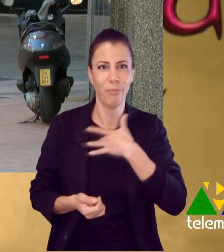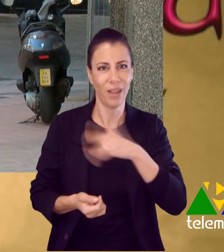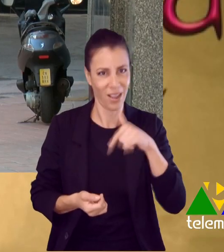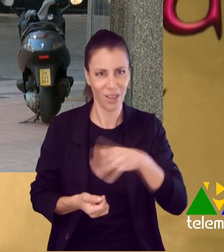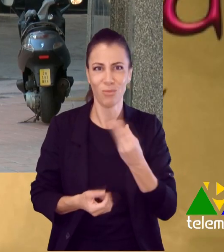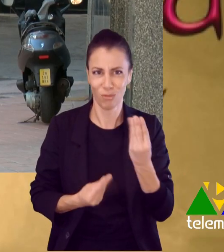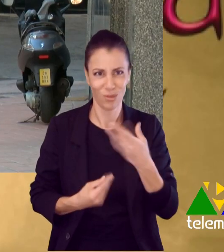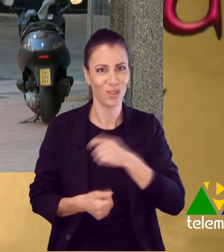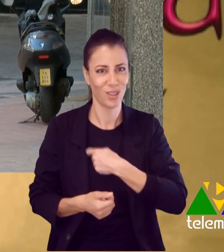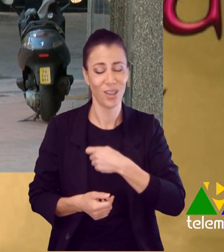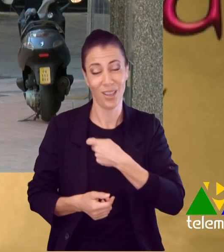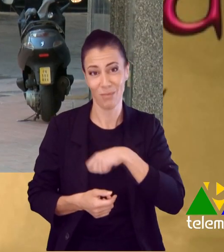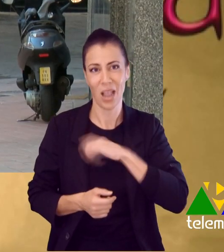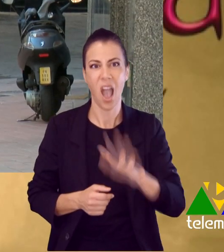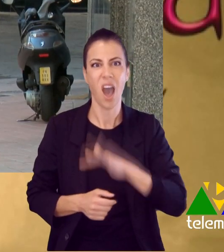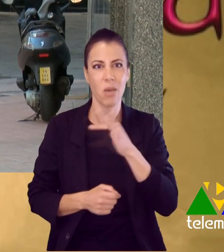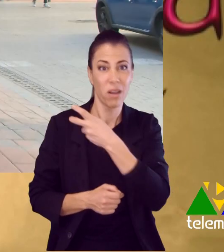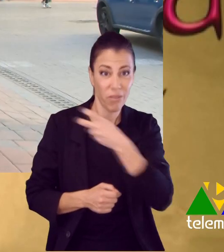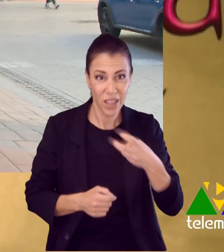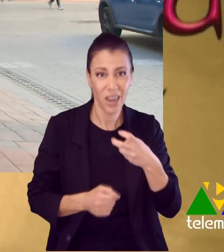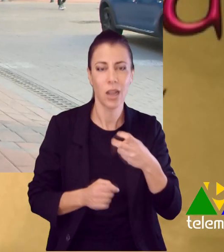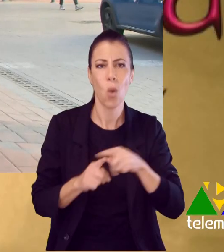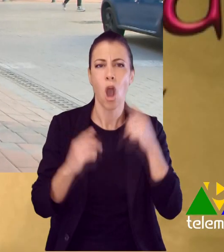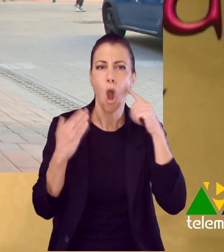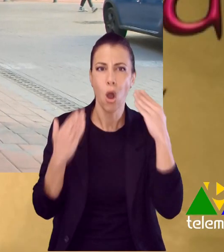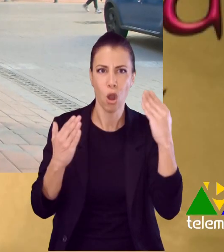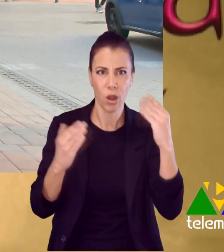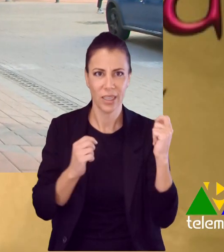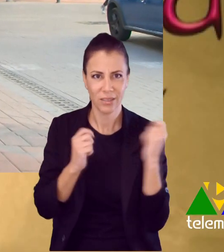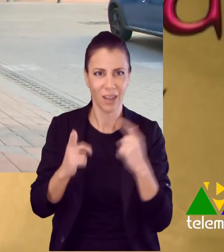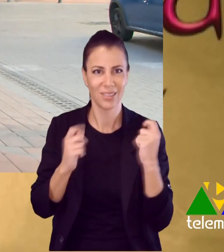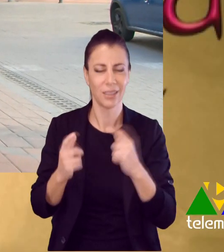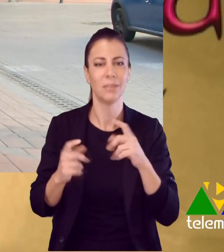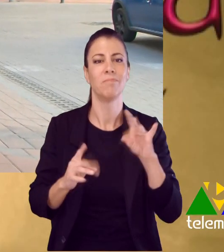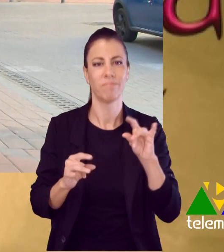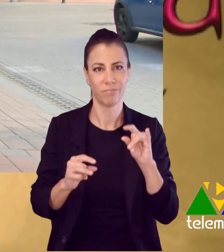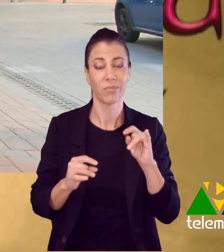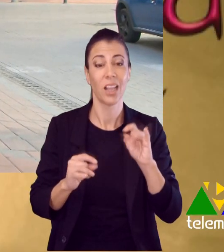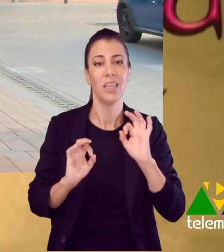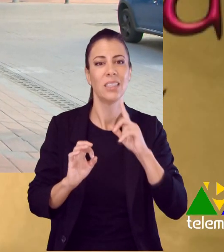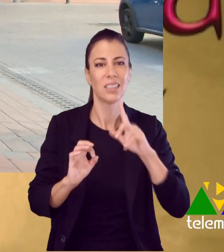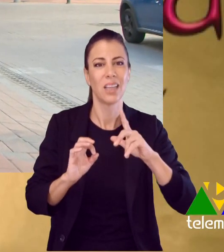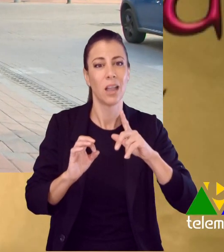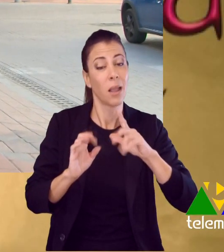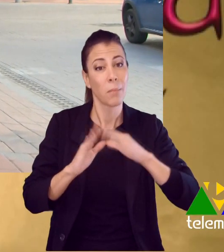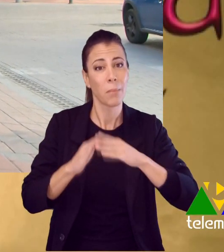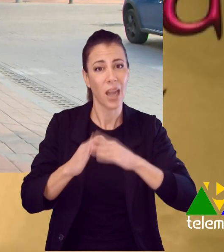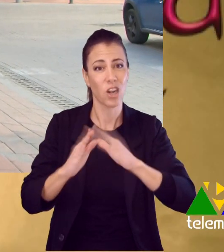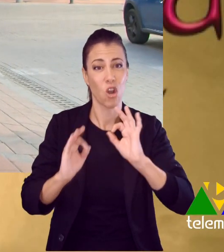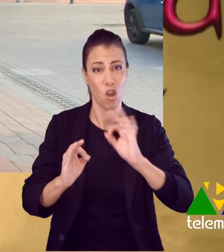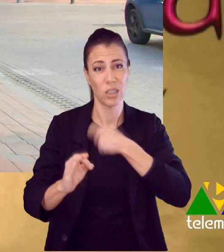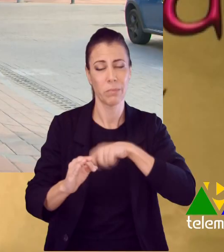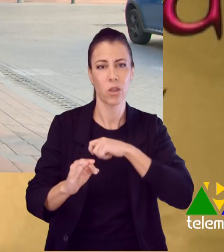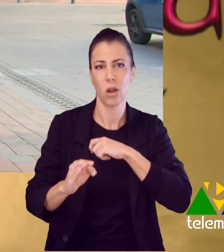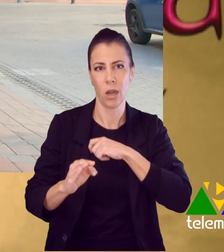Y luego pues se le recibe incluso con honores, ¿no? Sí, vamos, es que no fue ninguna deshonra. Es decir, los marinos españoles, a pesar de